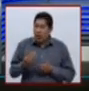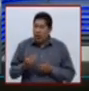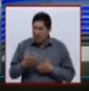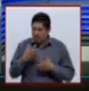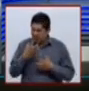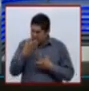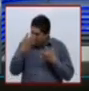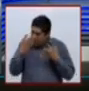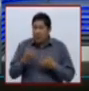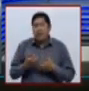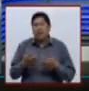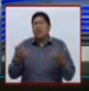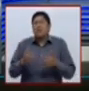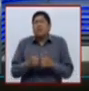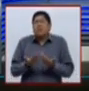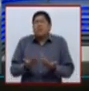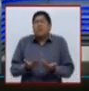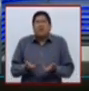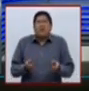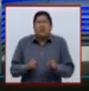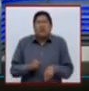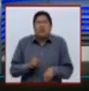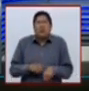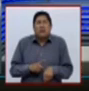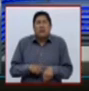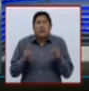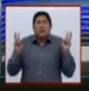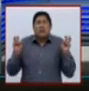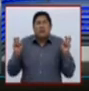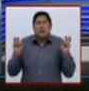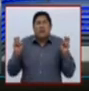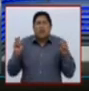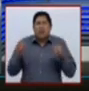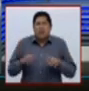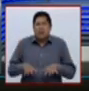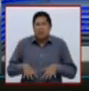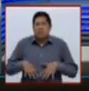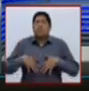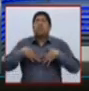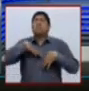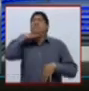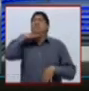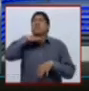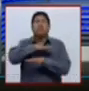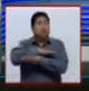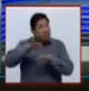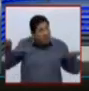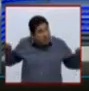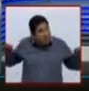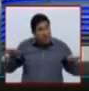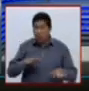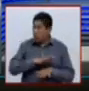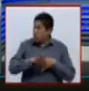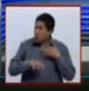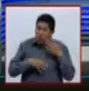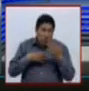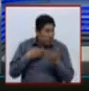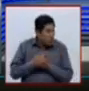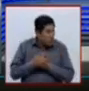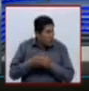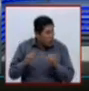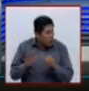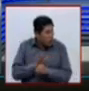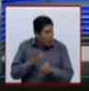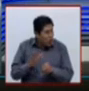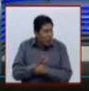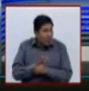molestia. De todos modos, no sé en qué momento habrán quitado el tema del aforo, pero los estadios ya están totalmente llenos en los